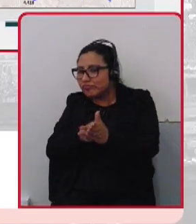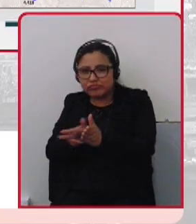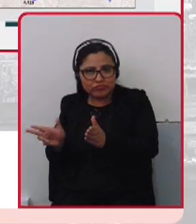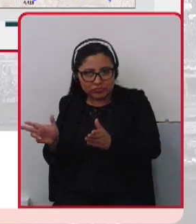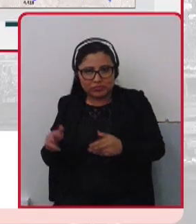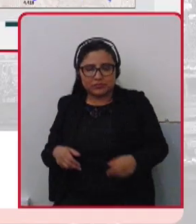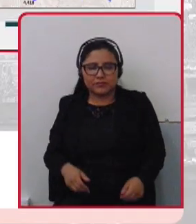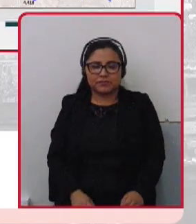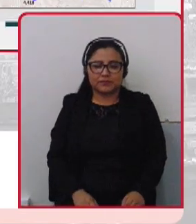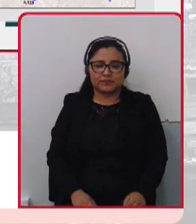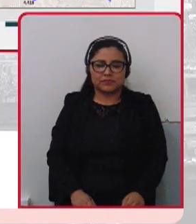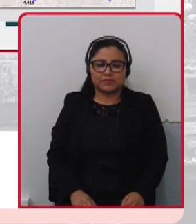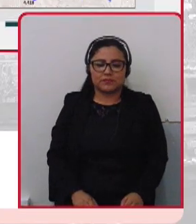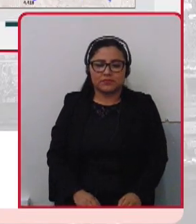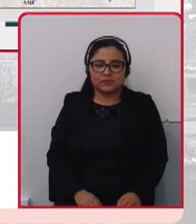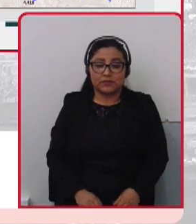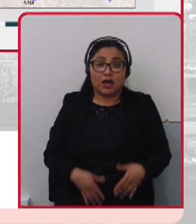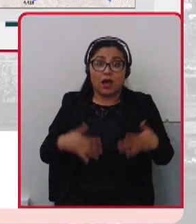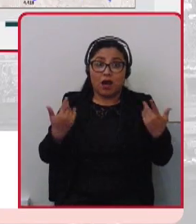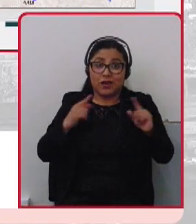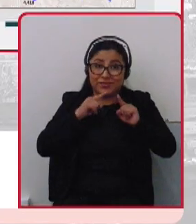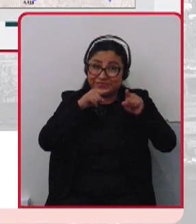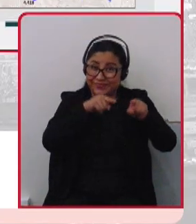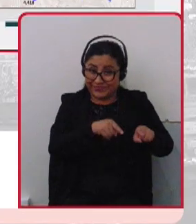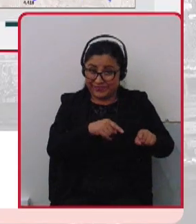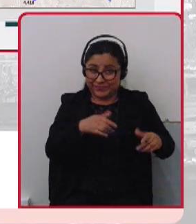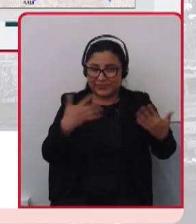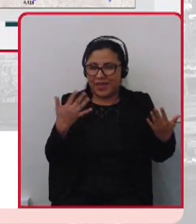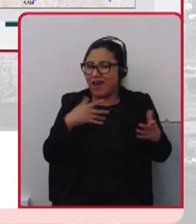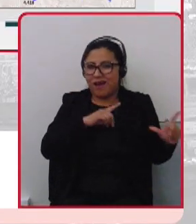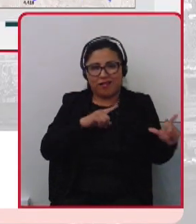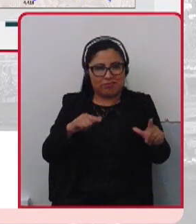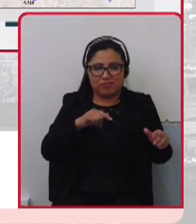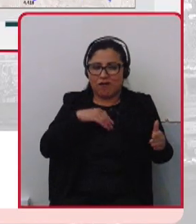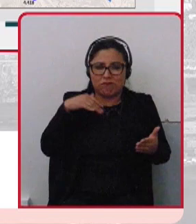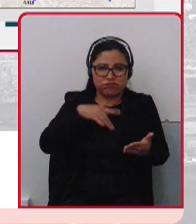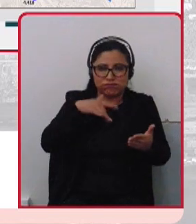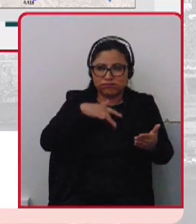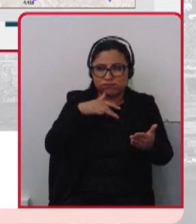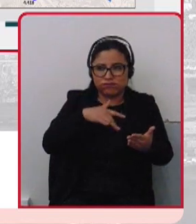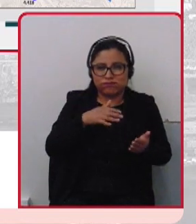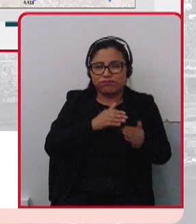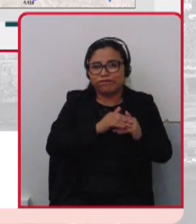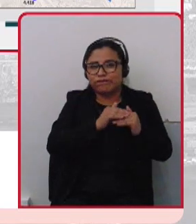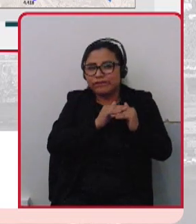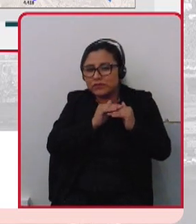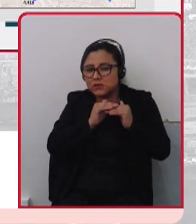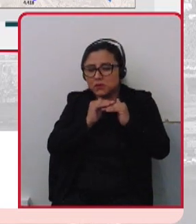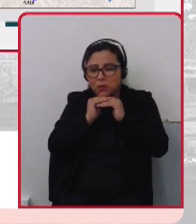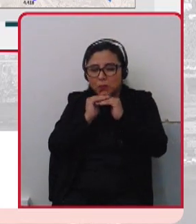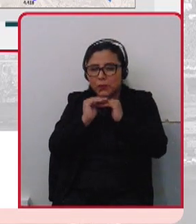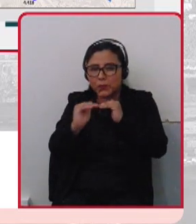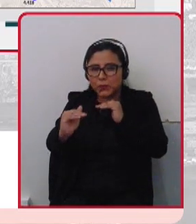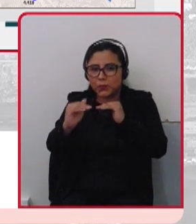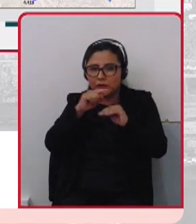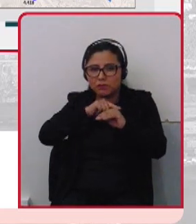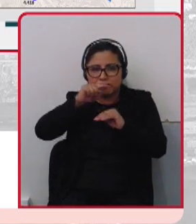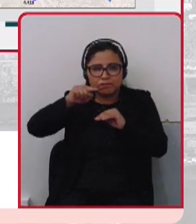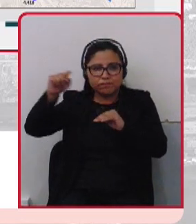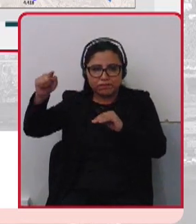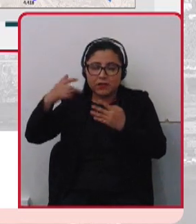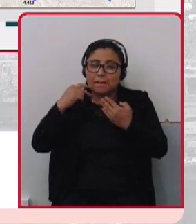el Tajo. Y basados en ello, nosotros hemos realizado un análisis de verticalidad y horizontalidad. La